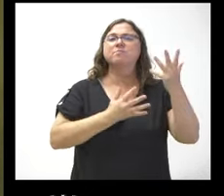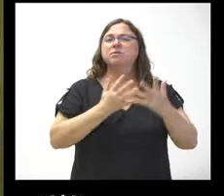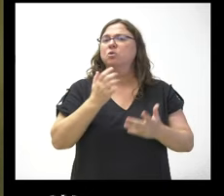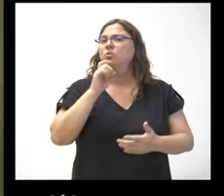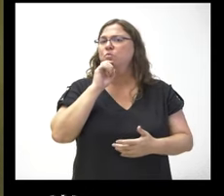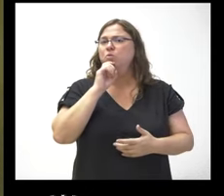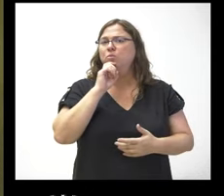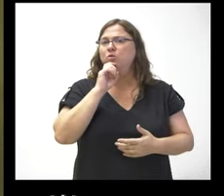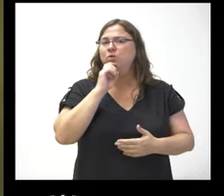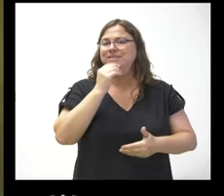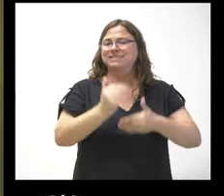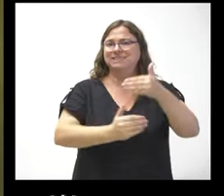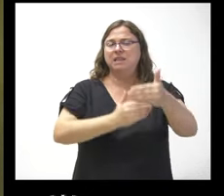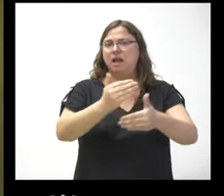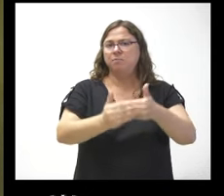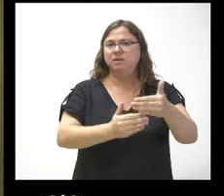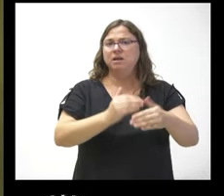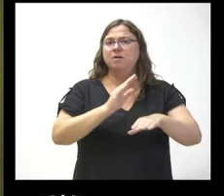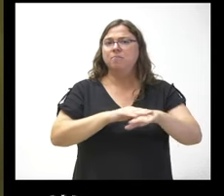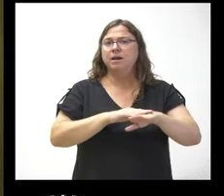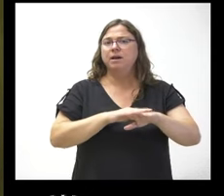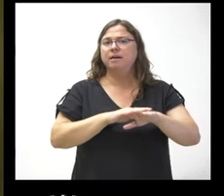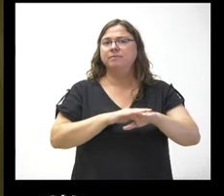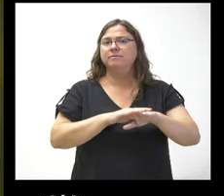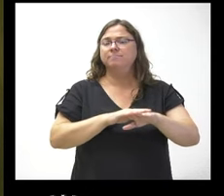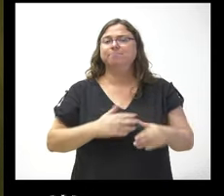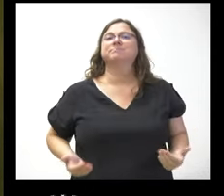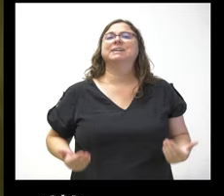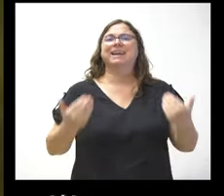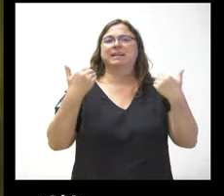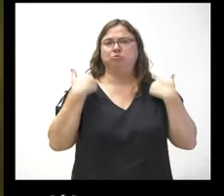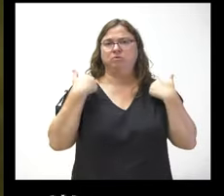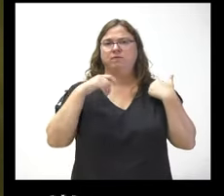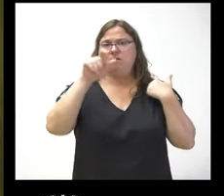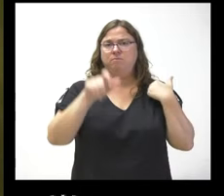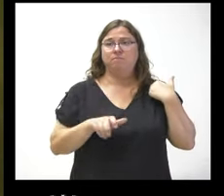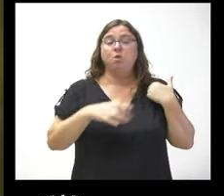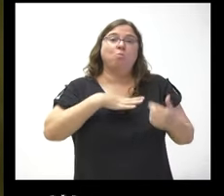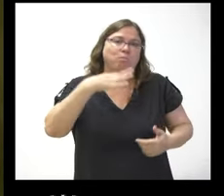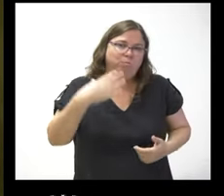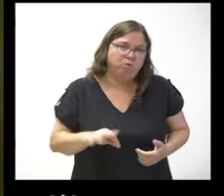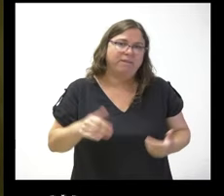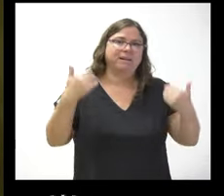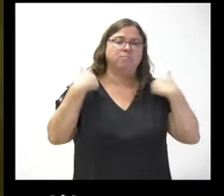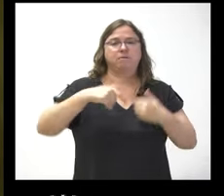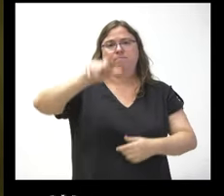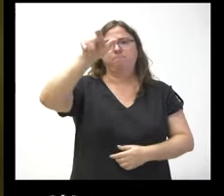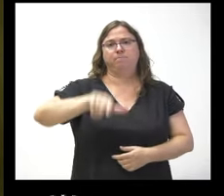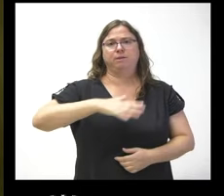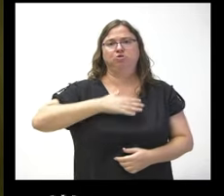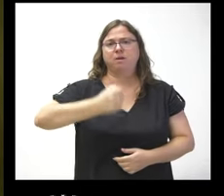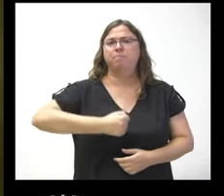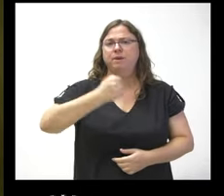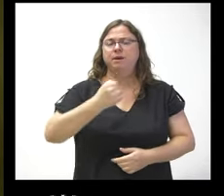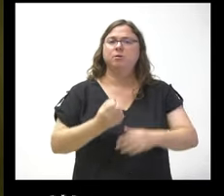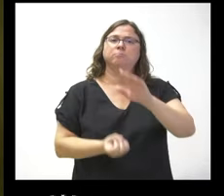sido los trámites Que que se han seguido respecto a la responsabilidad de esta la posible responsabilidad de esta persona en el origen